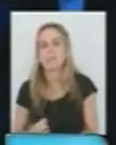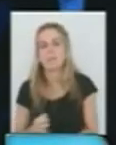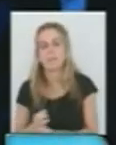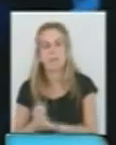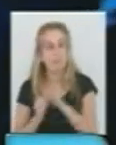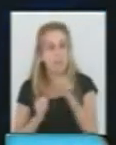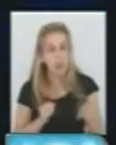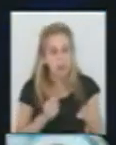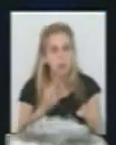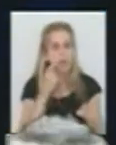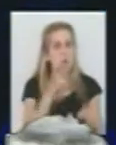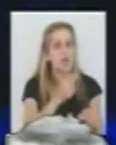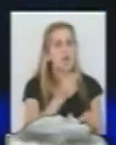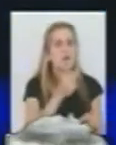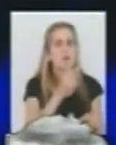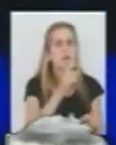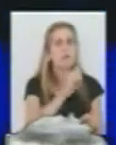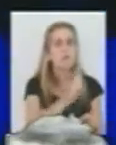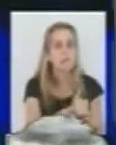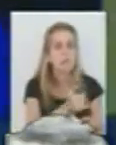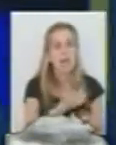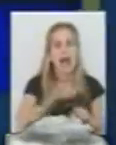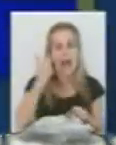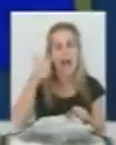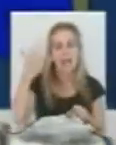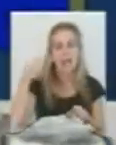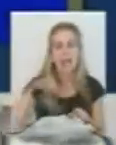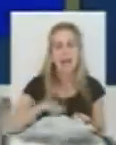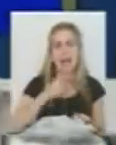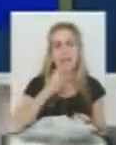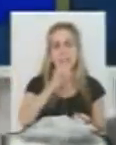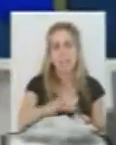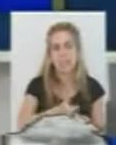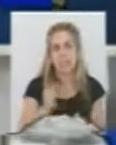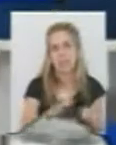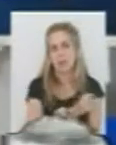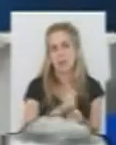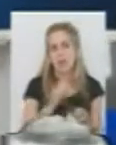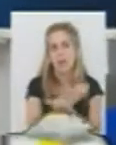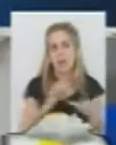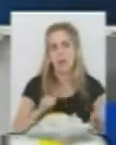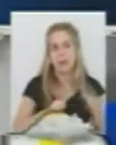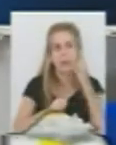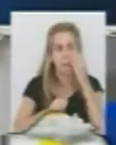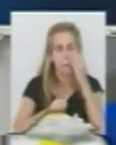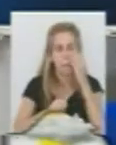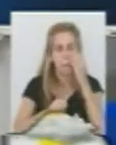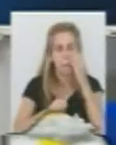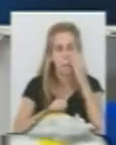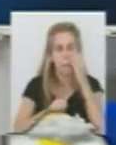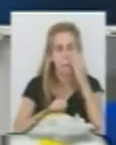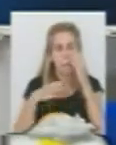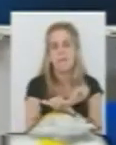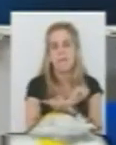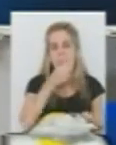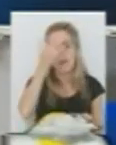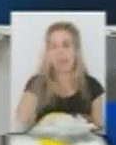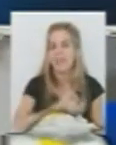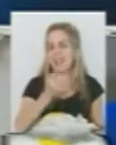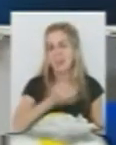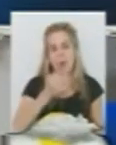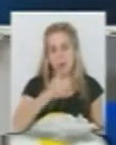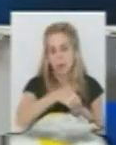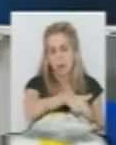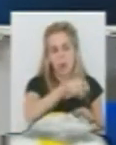testimonial, Martín Insaurralde, lo habíamos adelantado, renunció, ahora lo va a anunciar en los próximos minutos. Será horas que